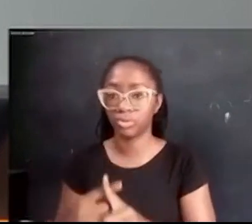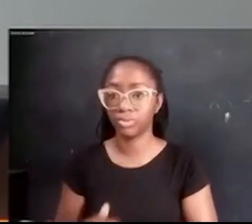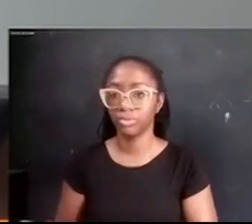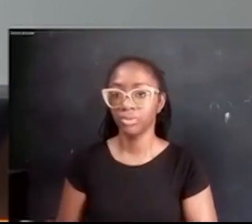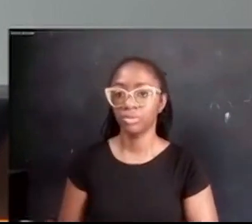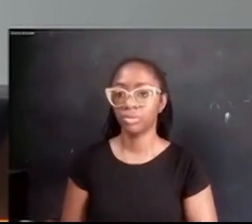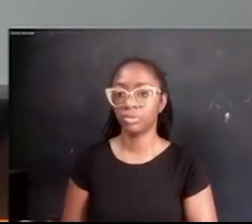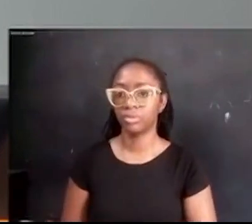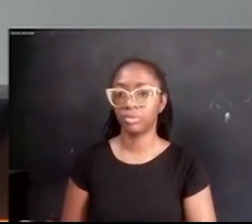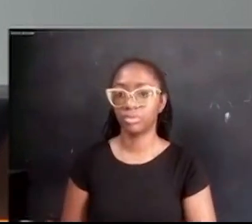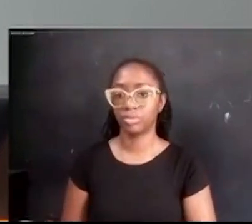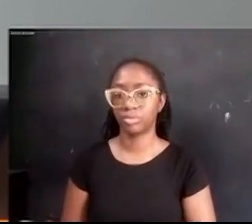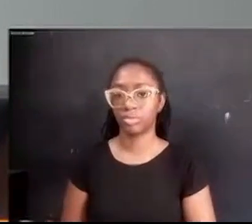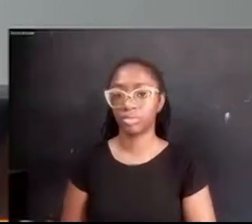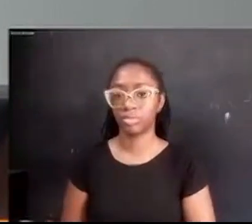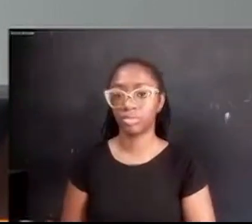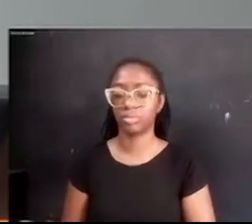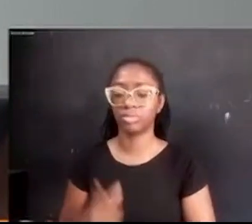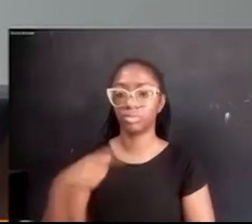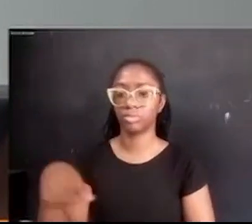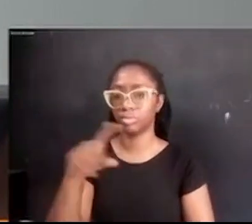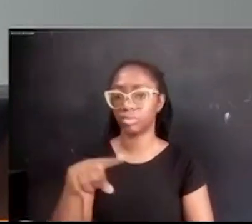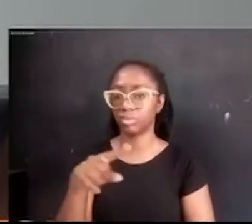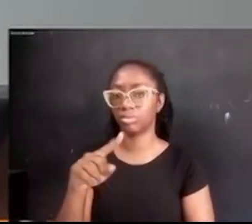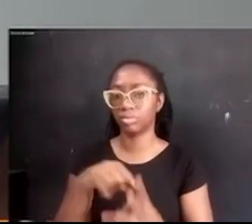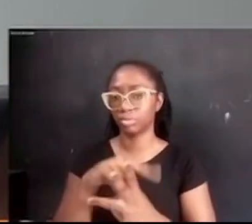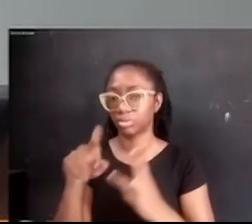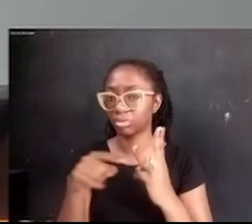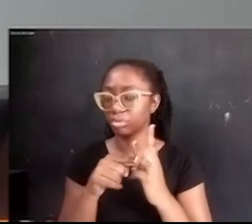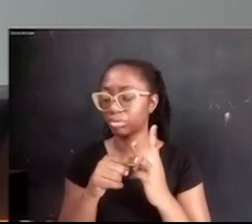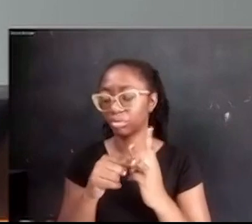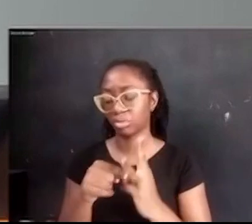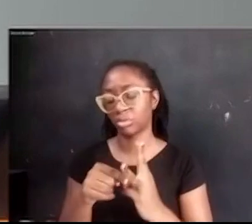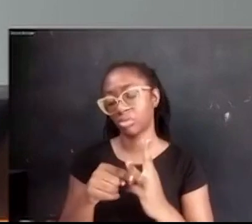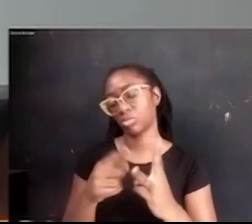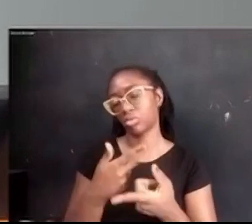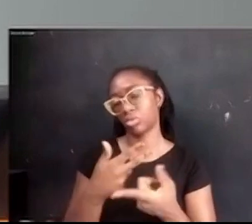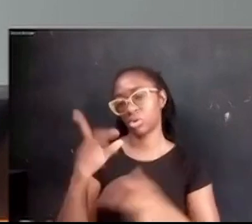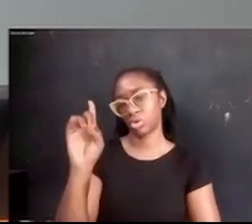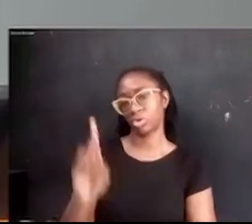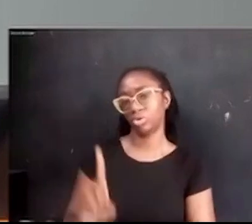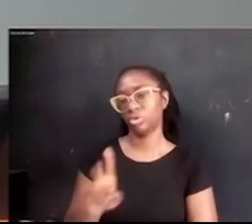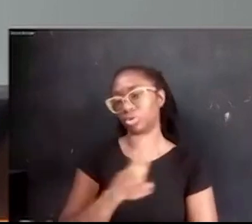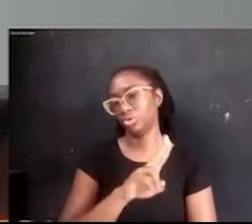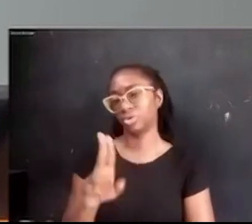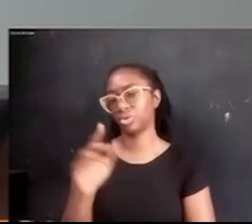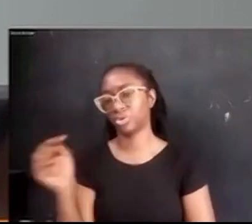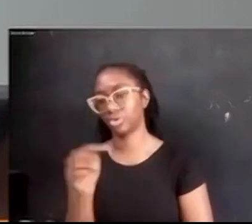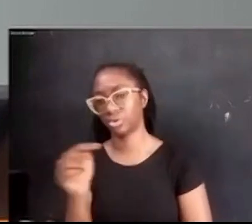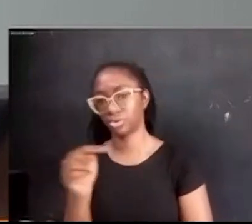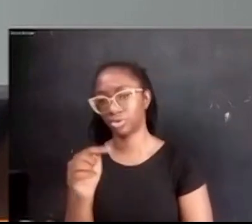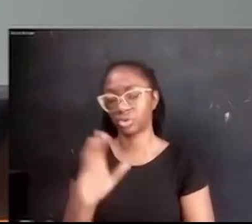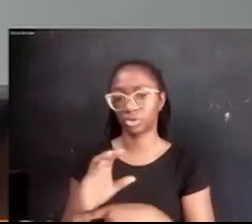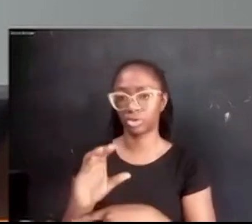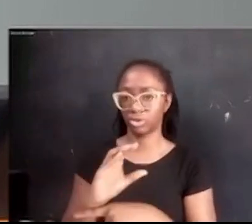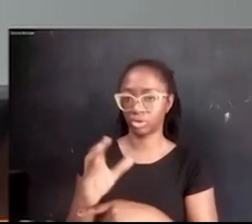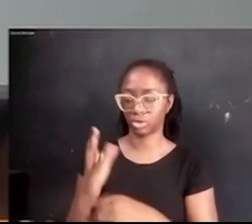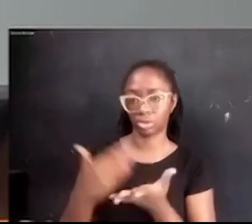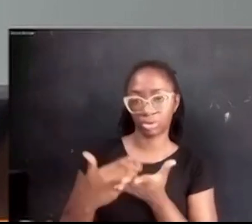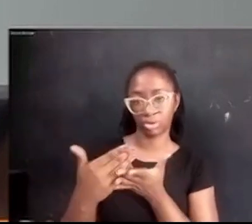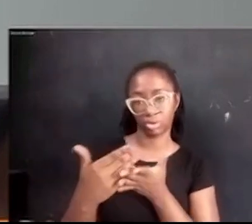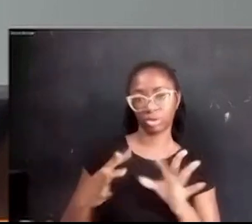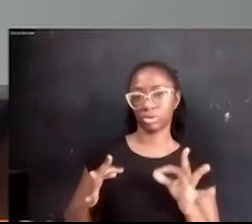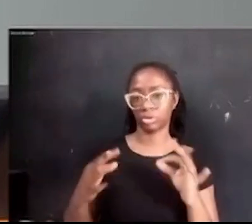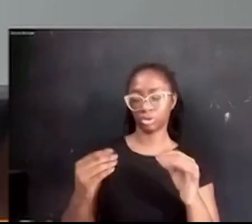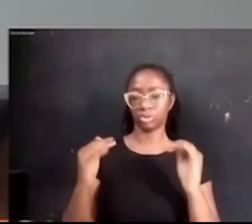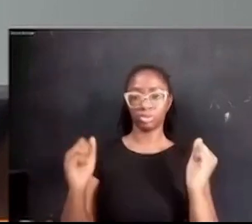por ejemplo, el artículo del 3 de la Declaración de Derechos del Hombre y del Ciudadano, el principio de toda soberanía